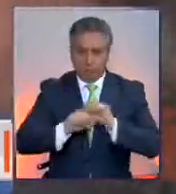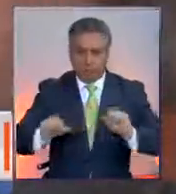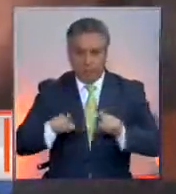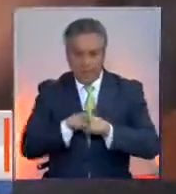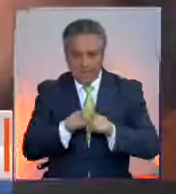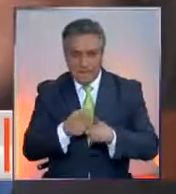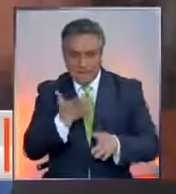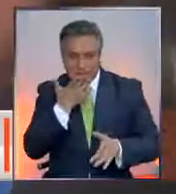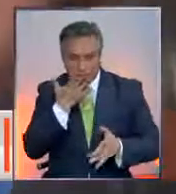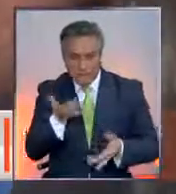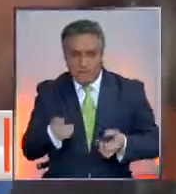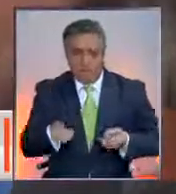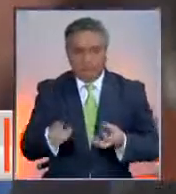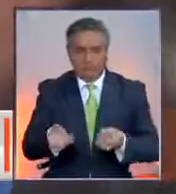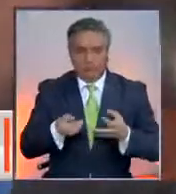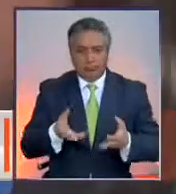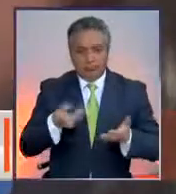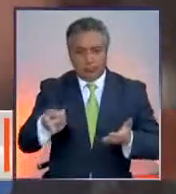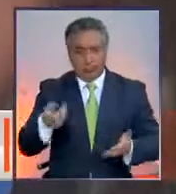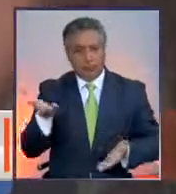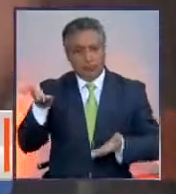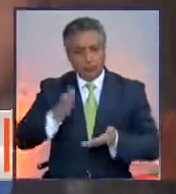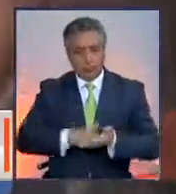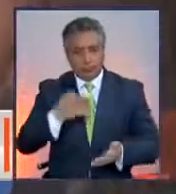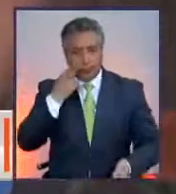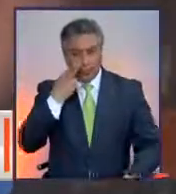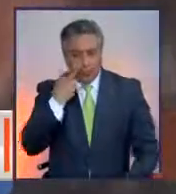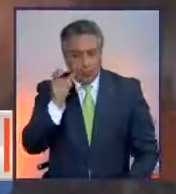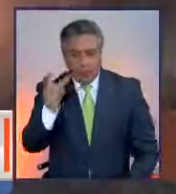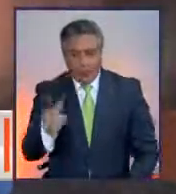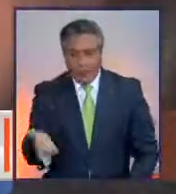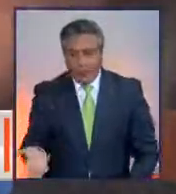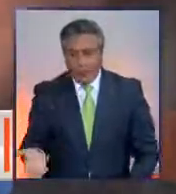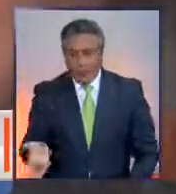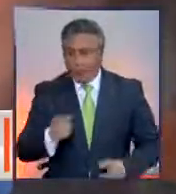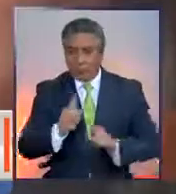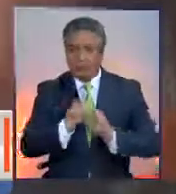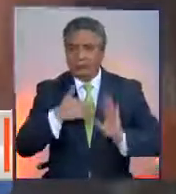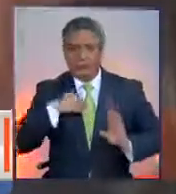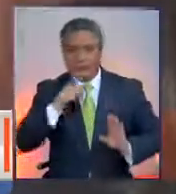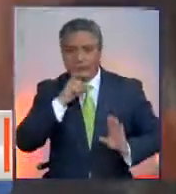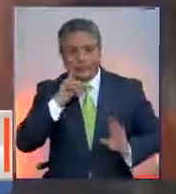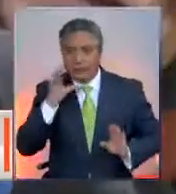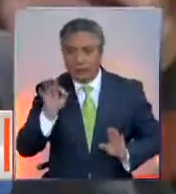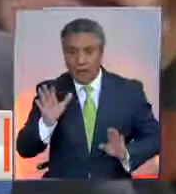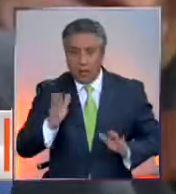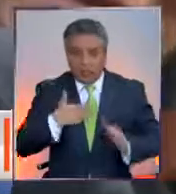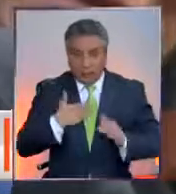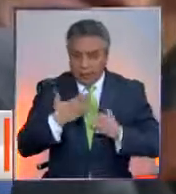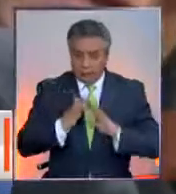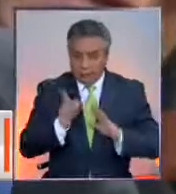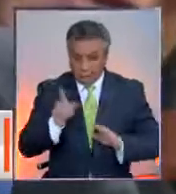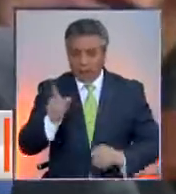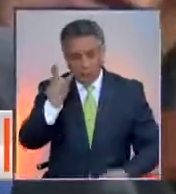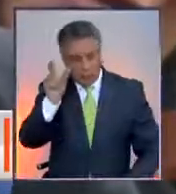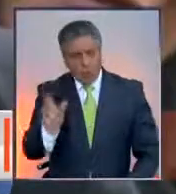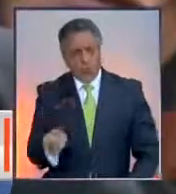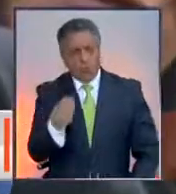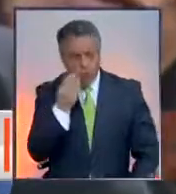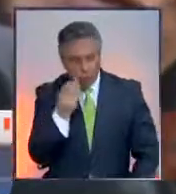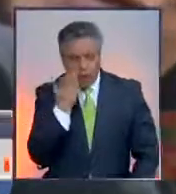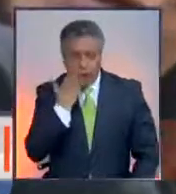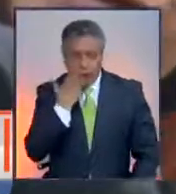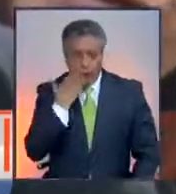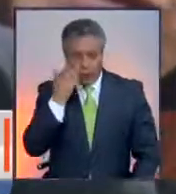para matar a un hombre, pero no era porque era mi tío, sino que era un hombre excelente. Y les pido que se